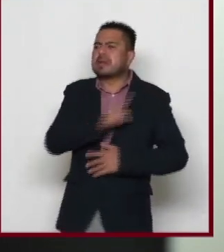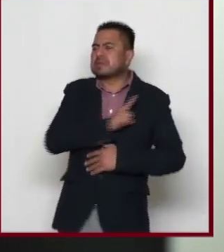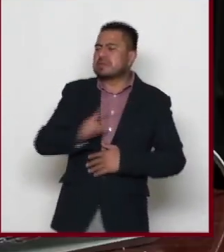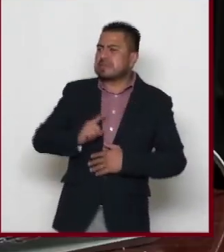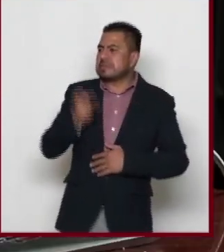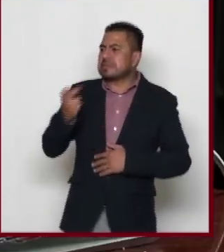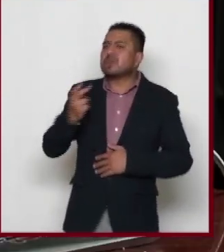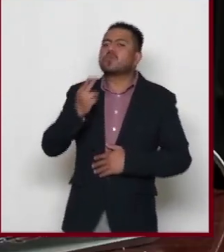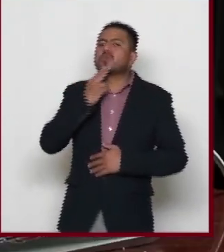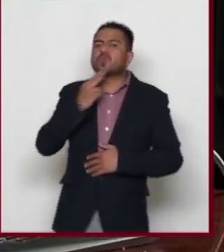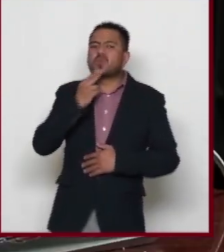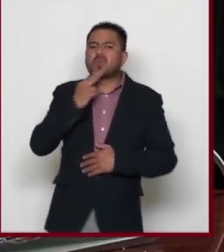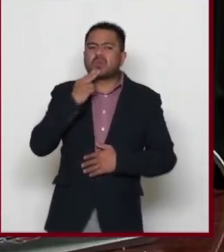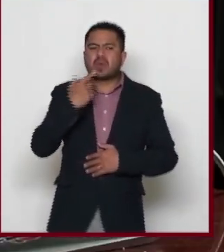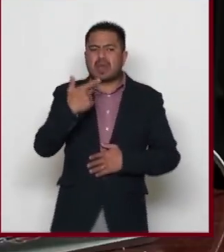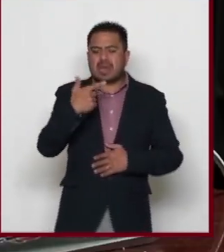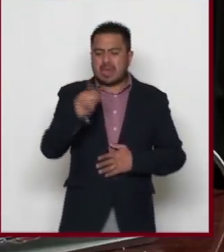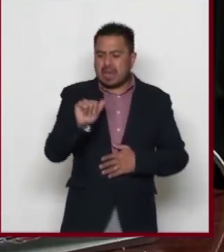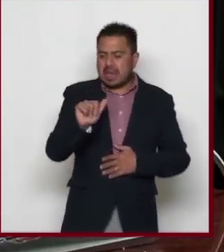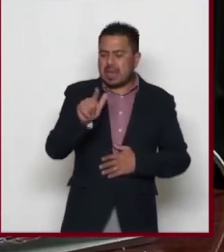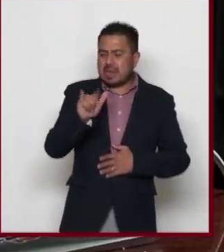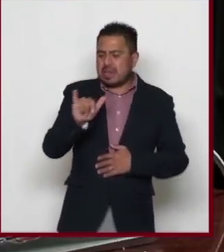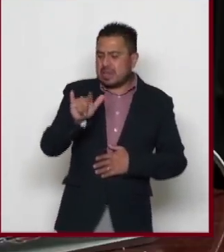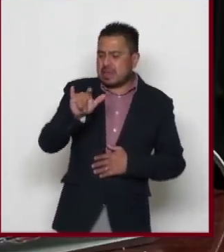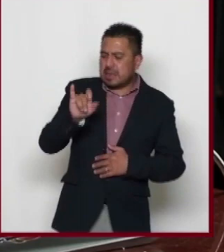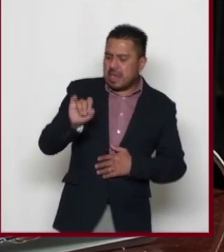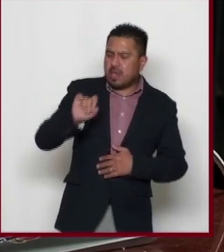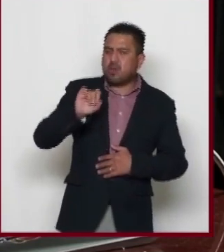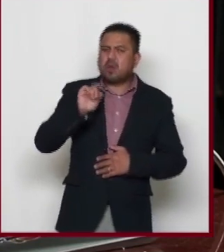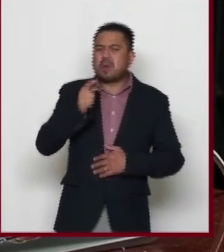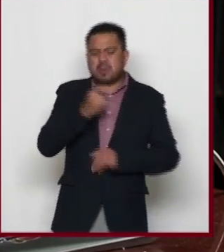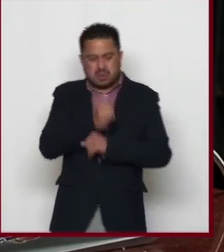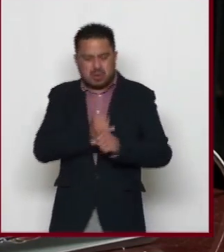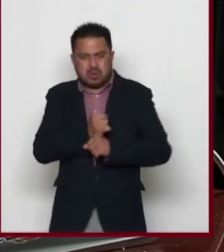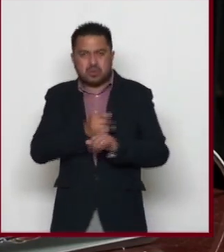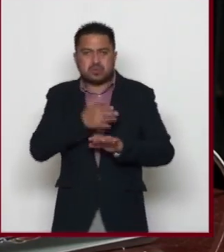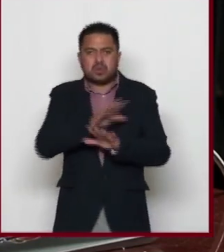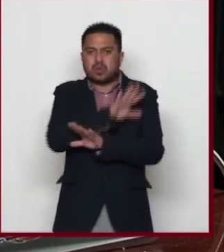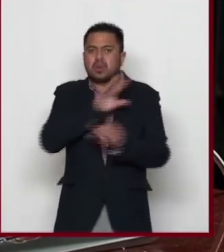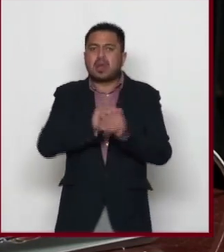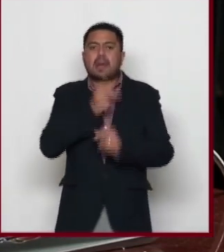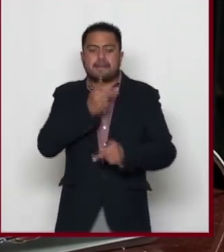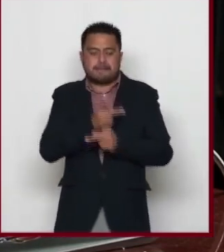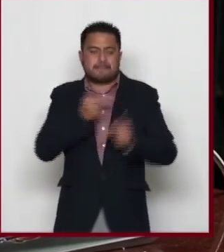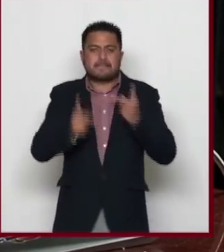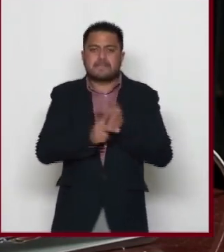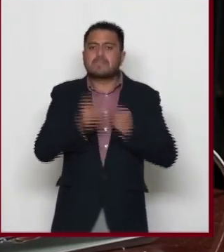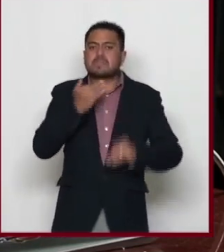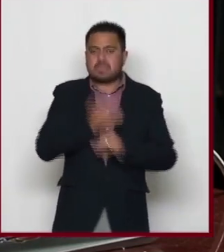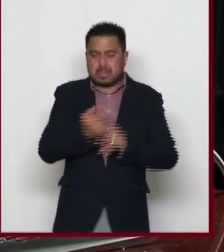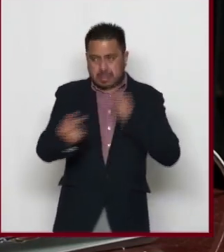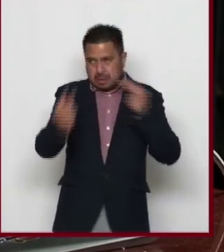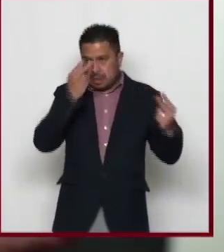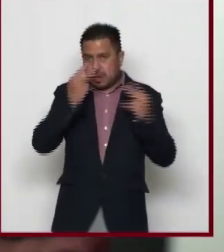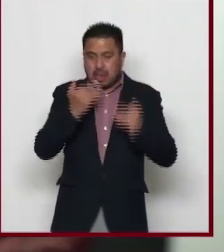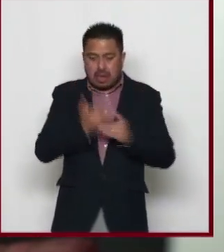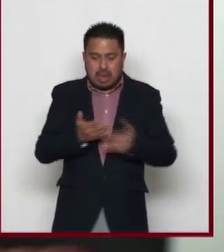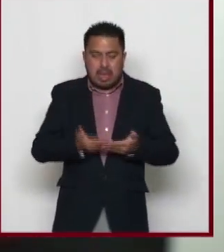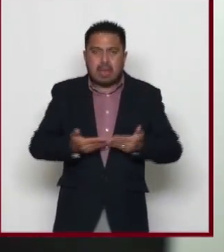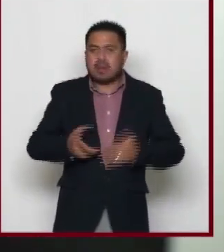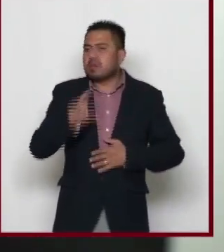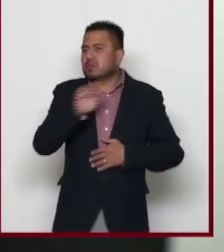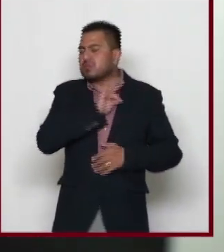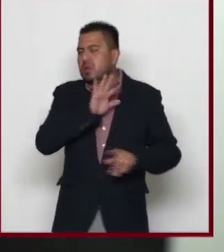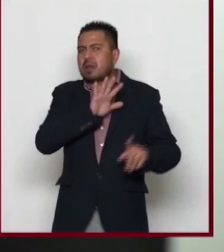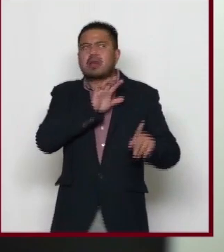científico. ¿Qué matemáticas cree que Galileo tuvo que utilizar para realizar sus investigaciones? Sobre todo porque los